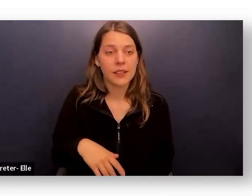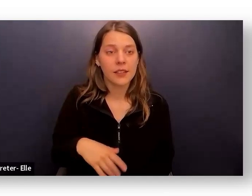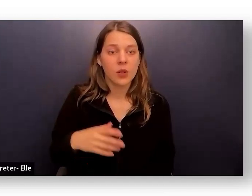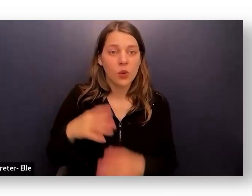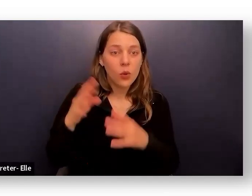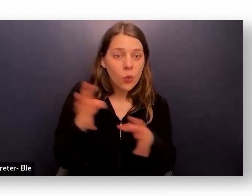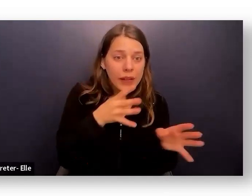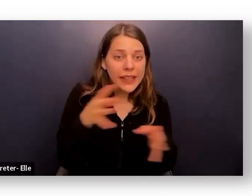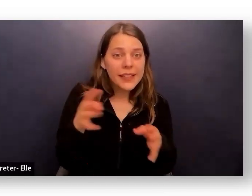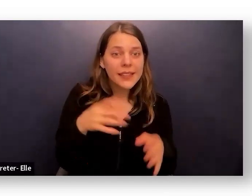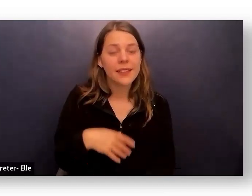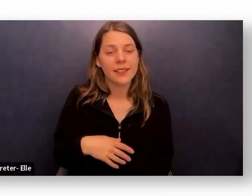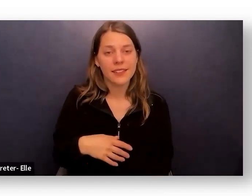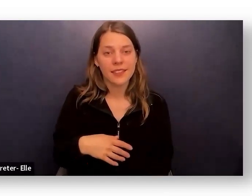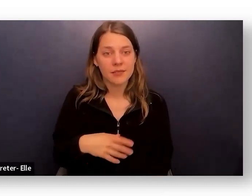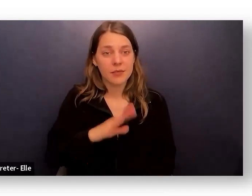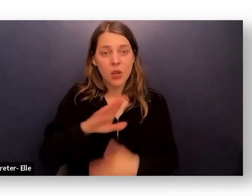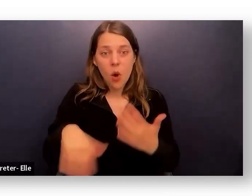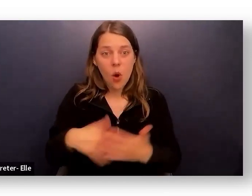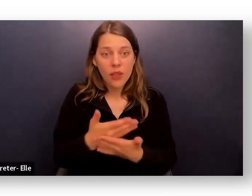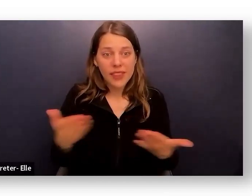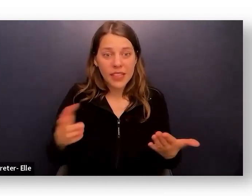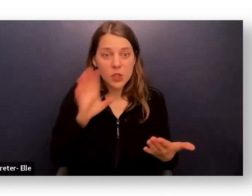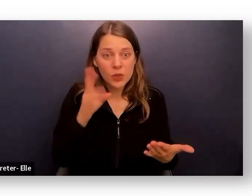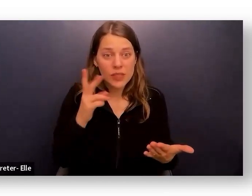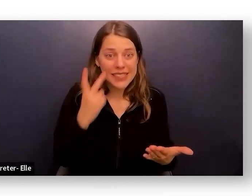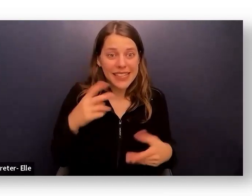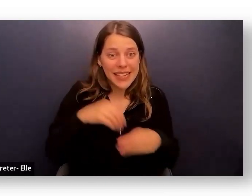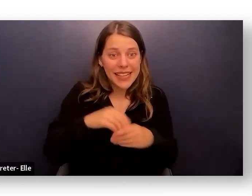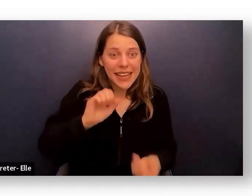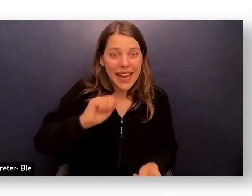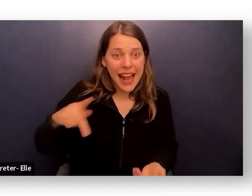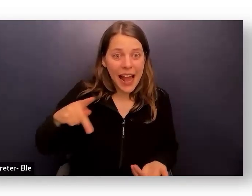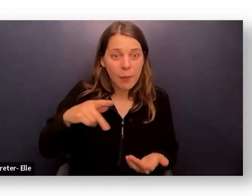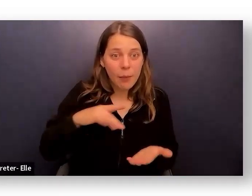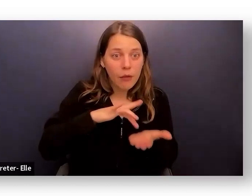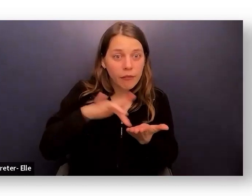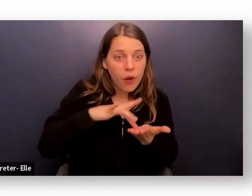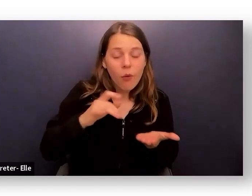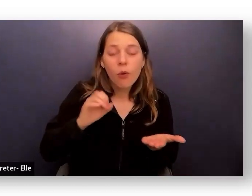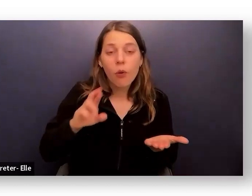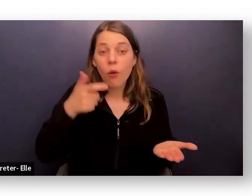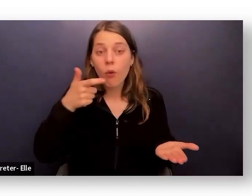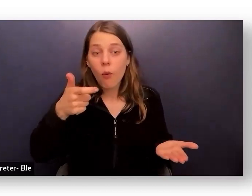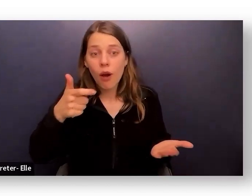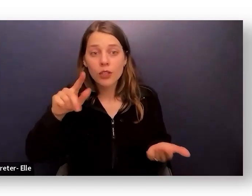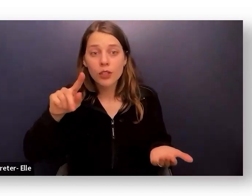Cosas de la temperatura, humedad, los vientos, cosas que salen en las noticias, lo que se ve en su teléfono.